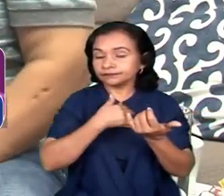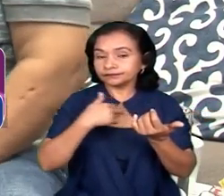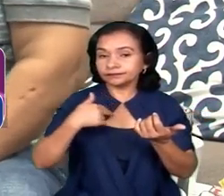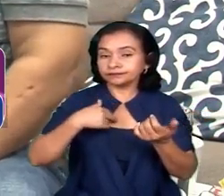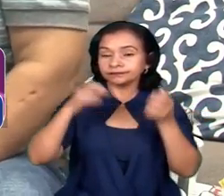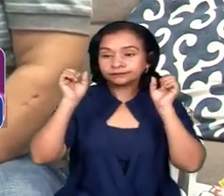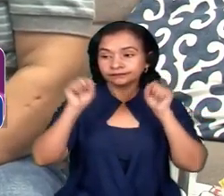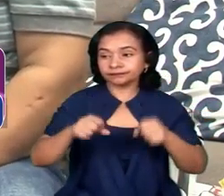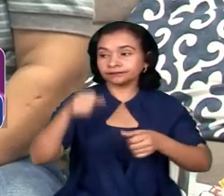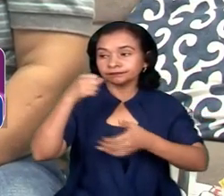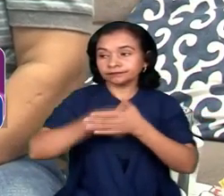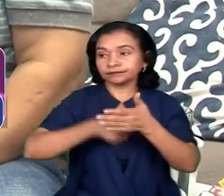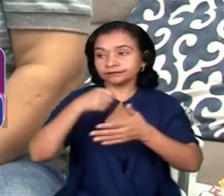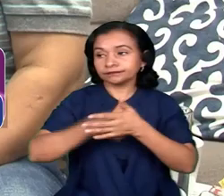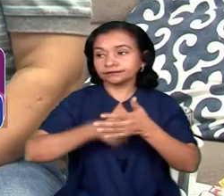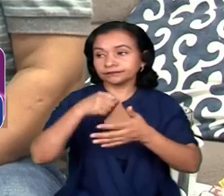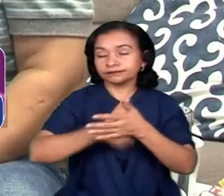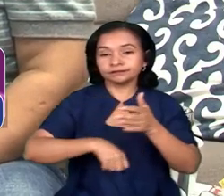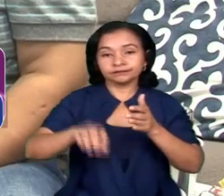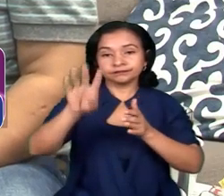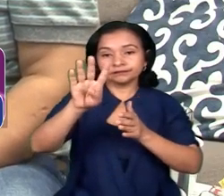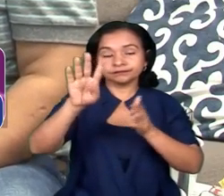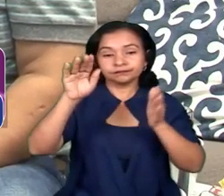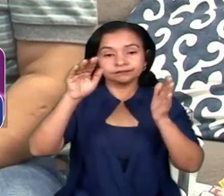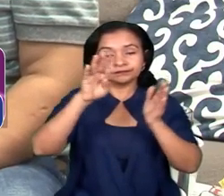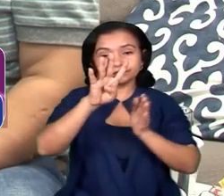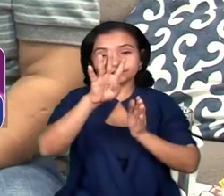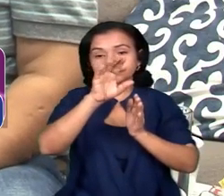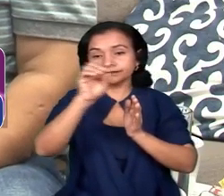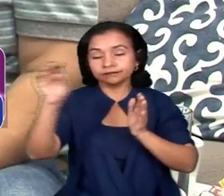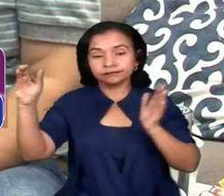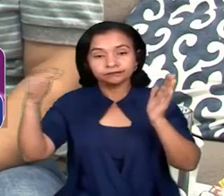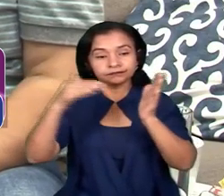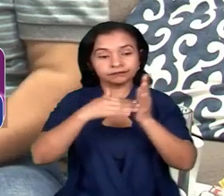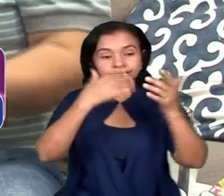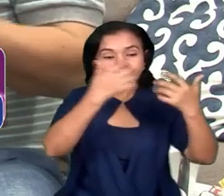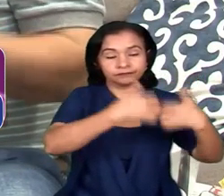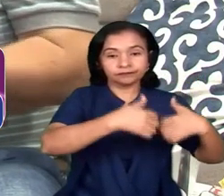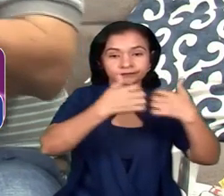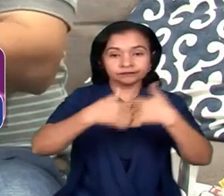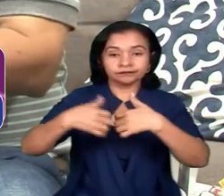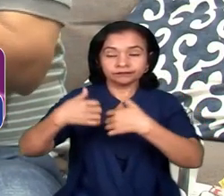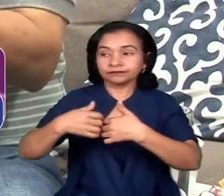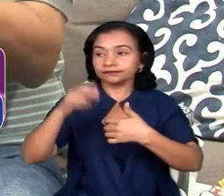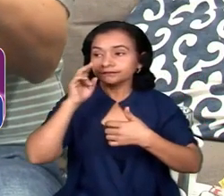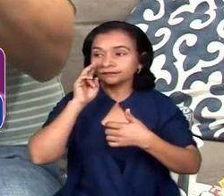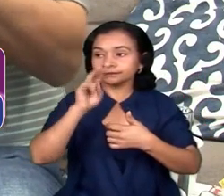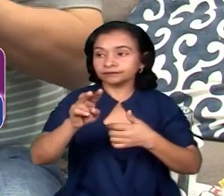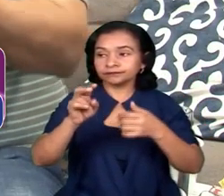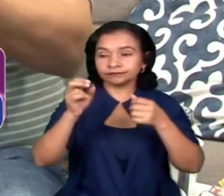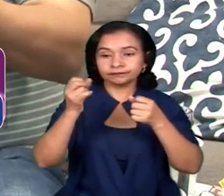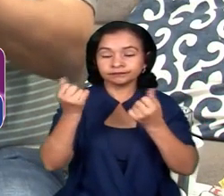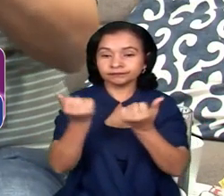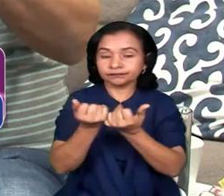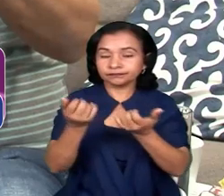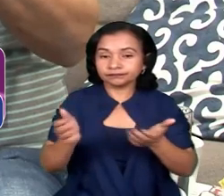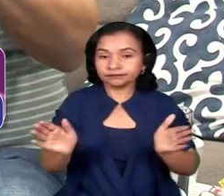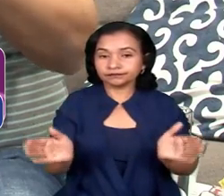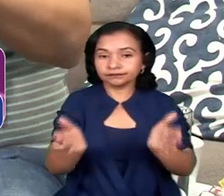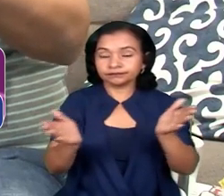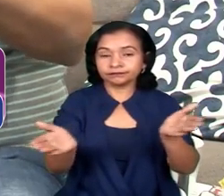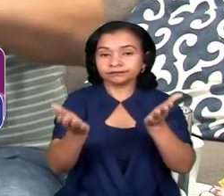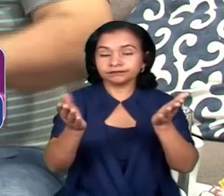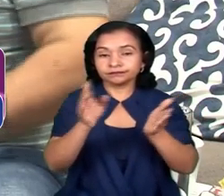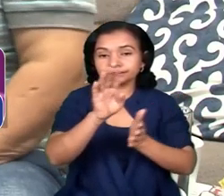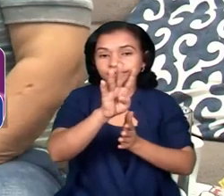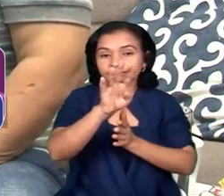poder fortalecer esas 400 mil empresas que tenemos. ¿Te imagina usted que podamos inyectarle a